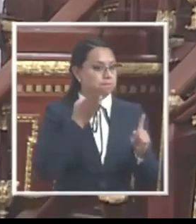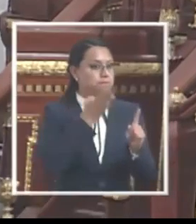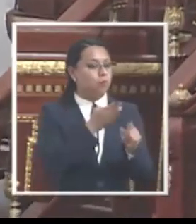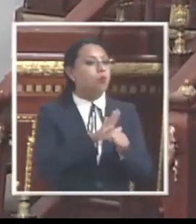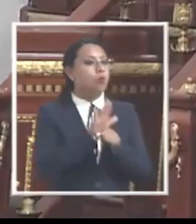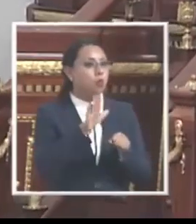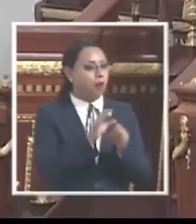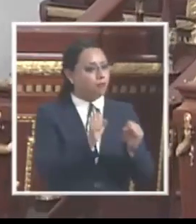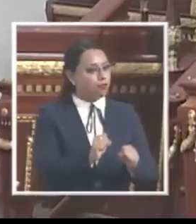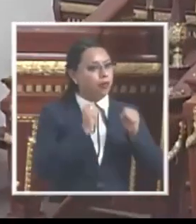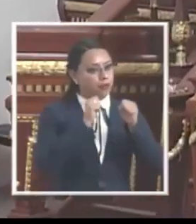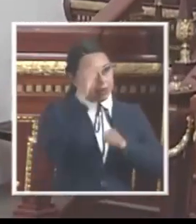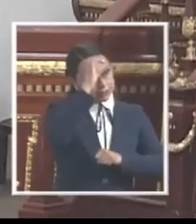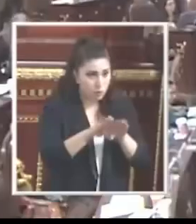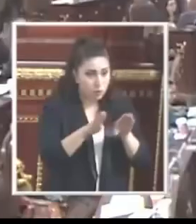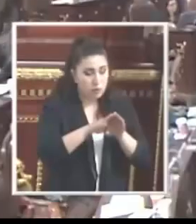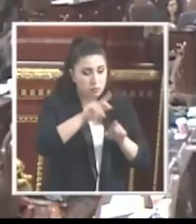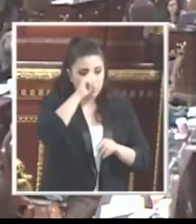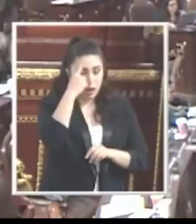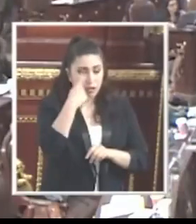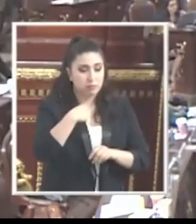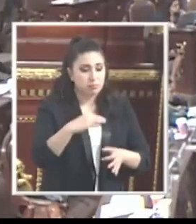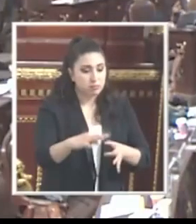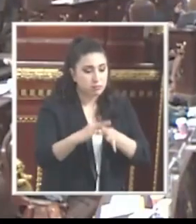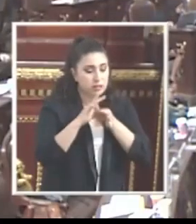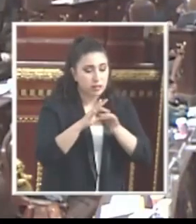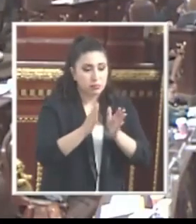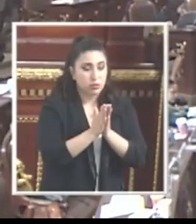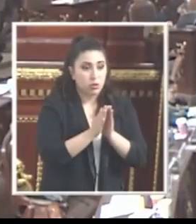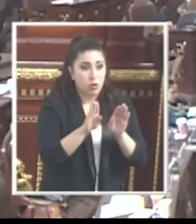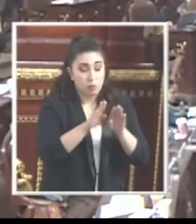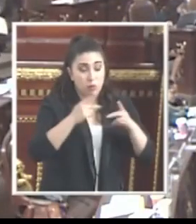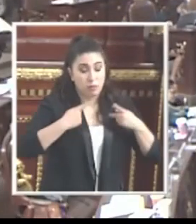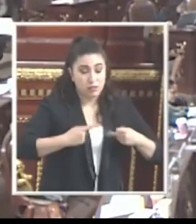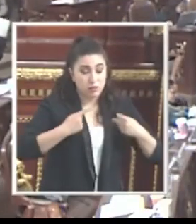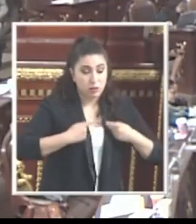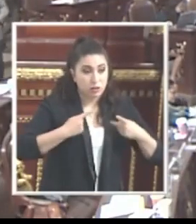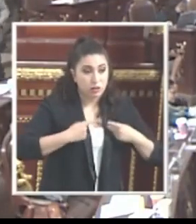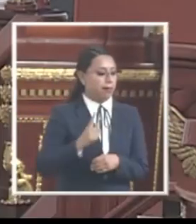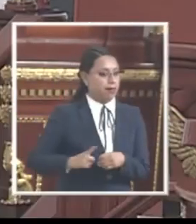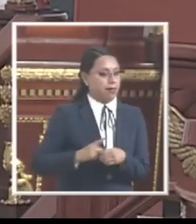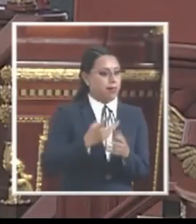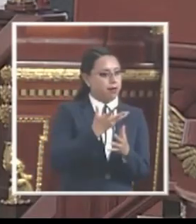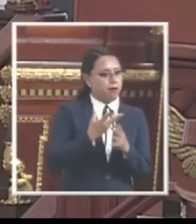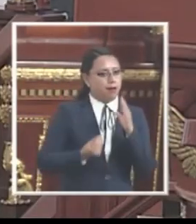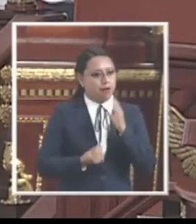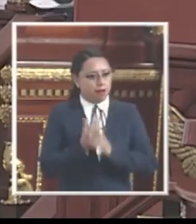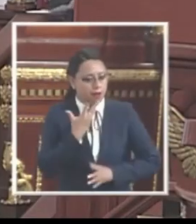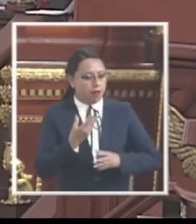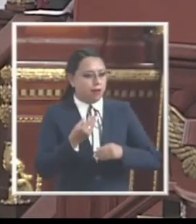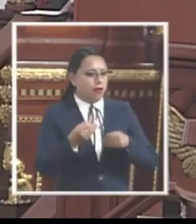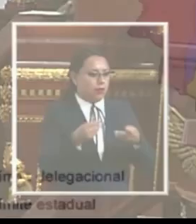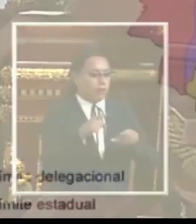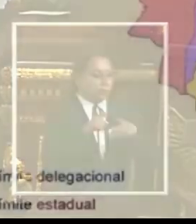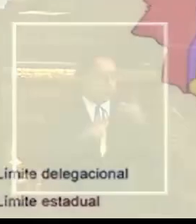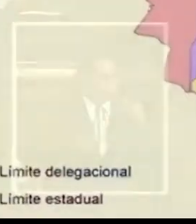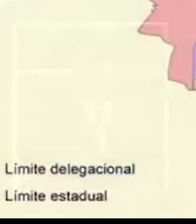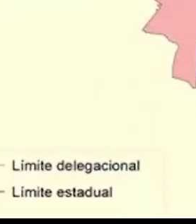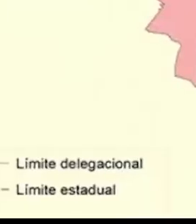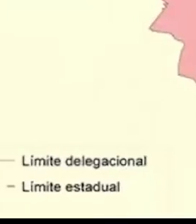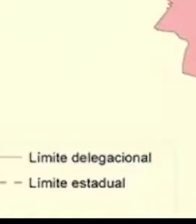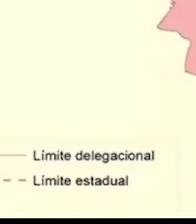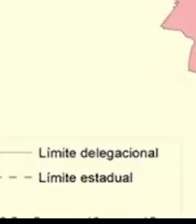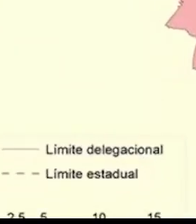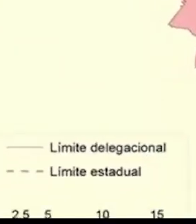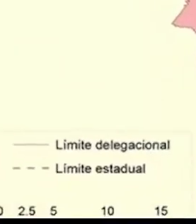el congreso capitalino aprobó un punto de acuerdo que urge al titular de la secretaría de cultura local así como a las 16